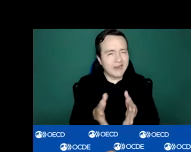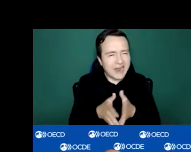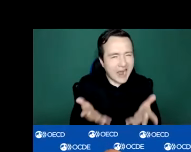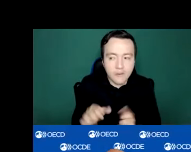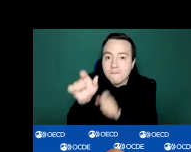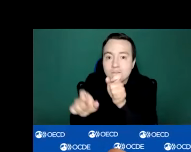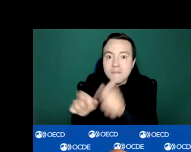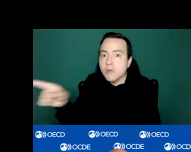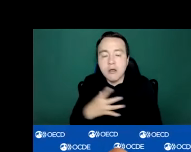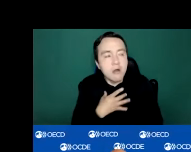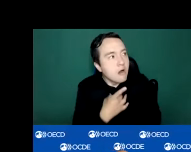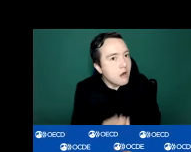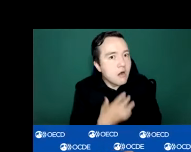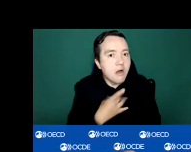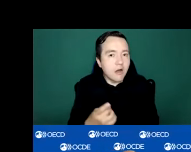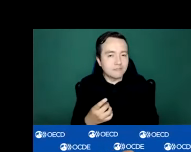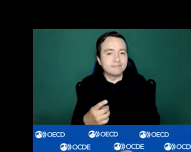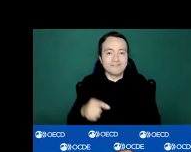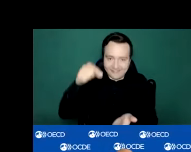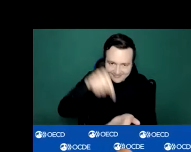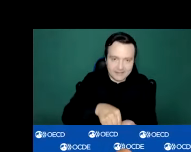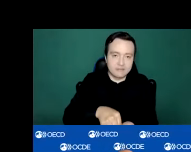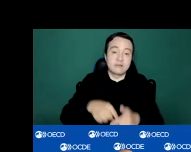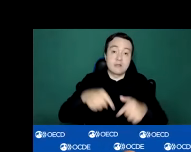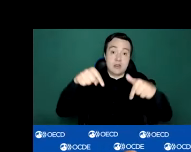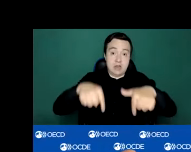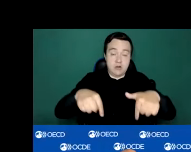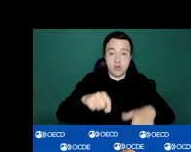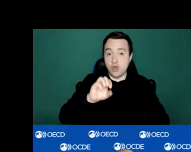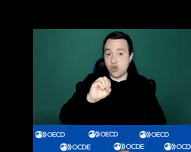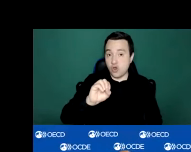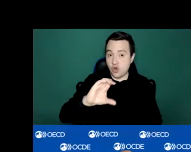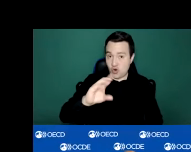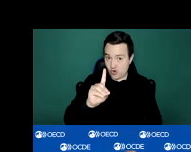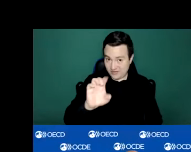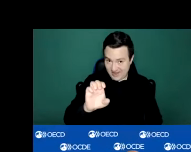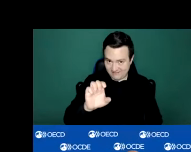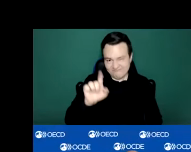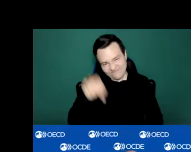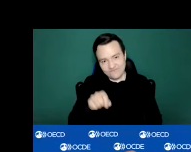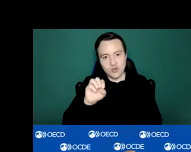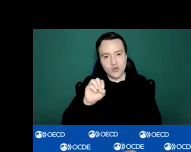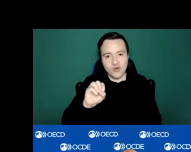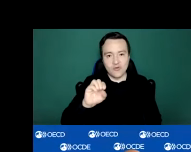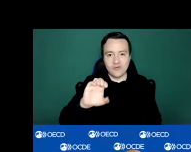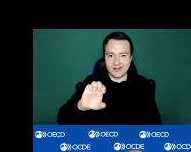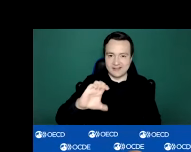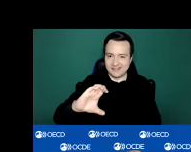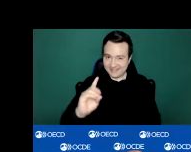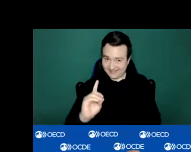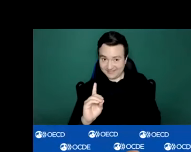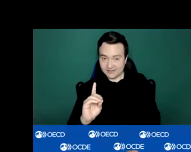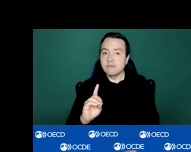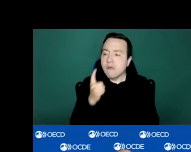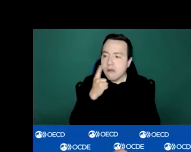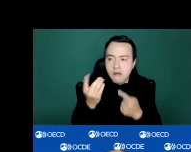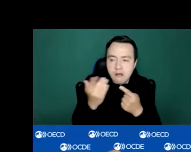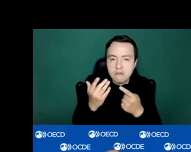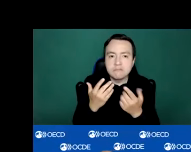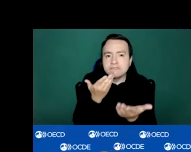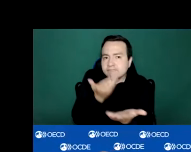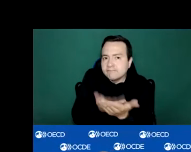estamos realizando ahora y estamos trabajando para desarrollar una nueva generación de indicadores de sistemas de salud.